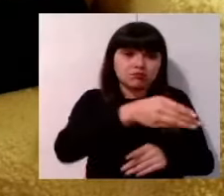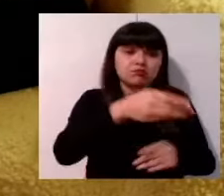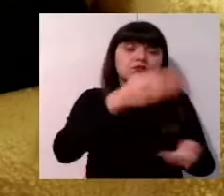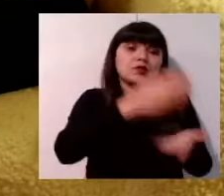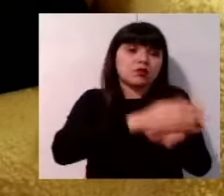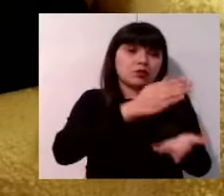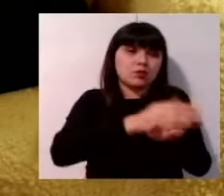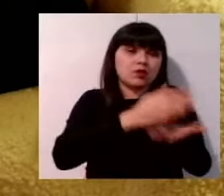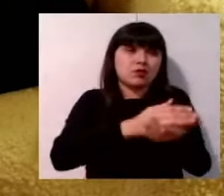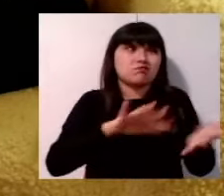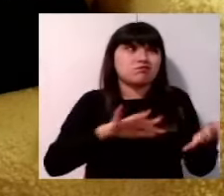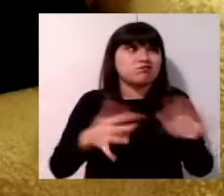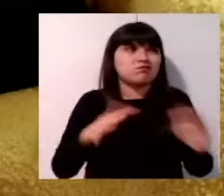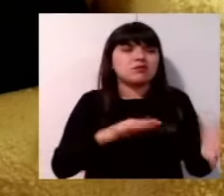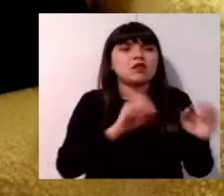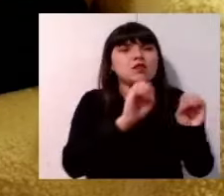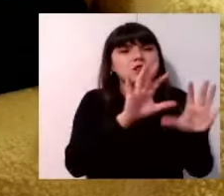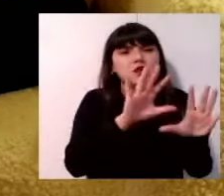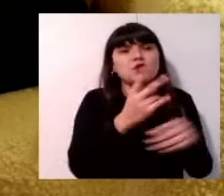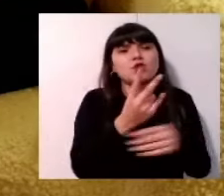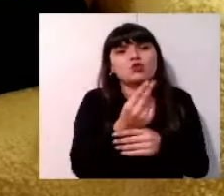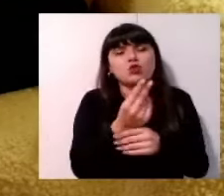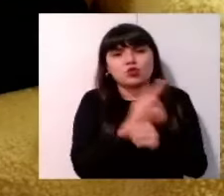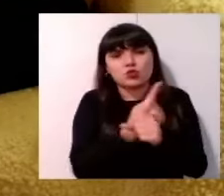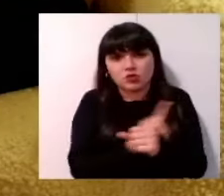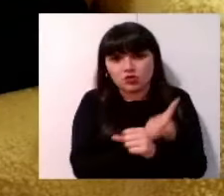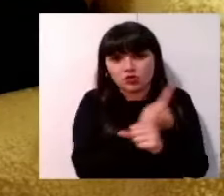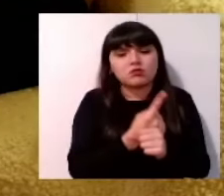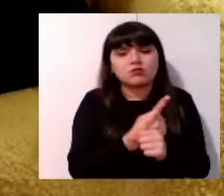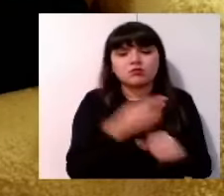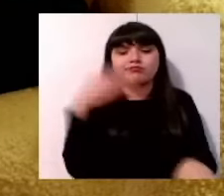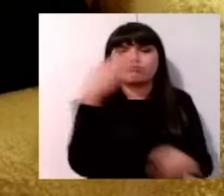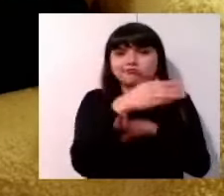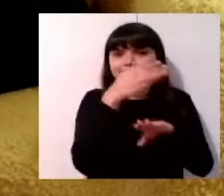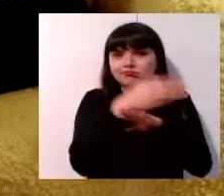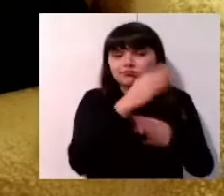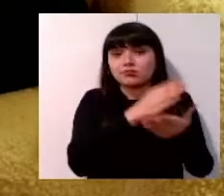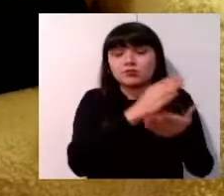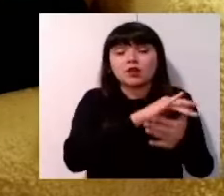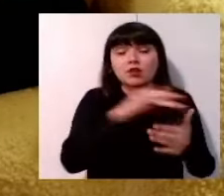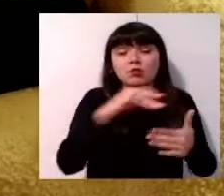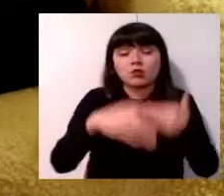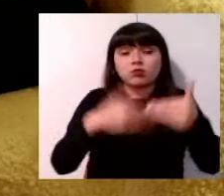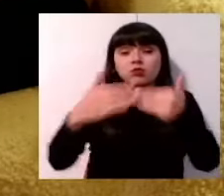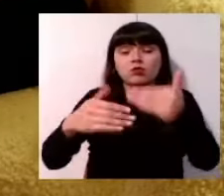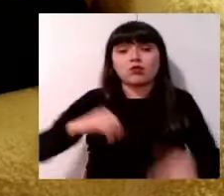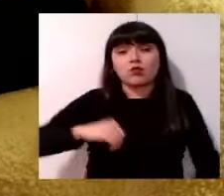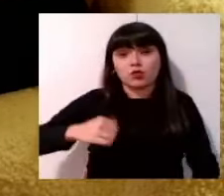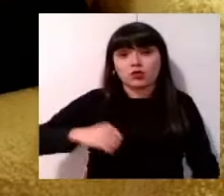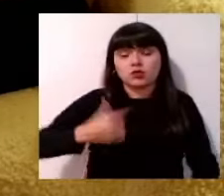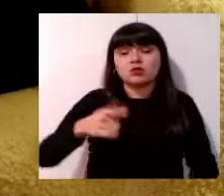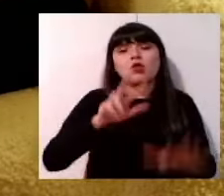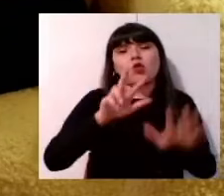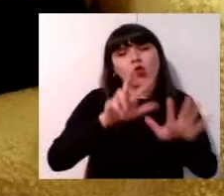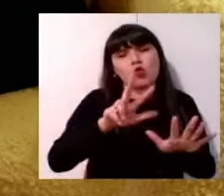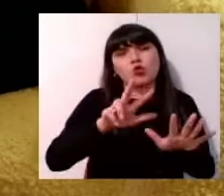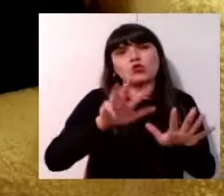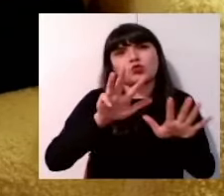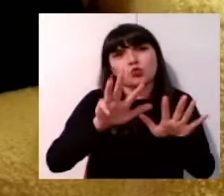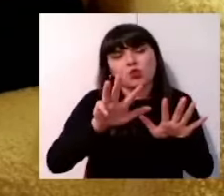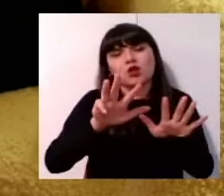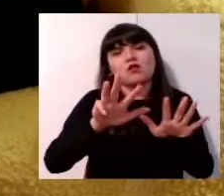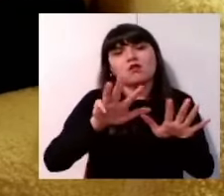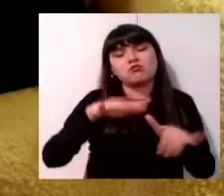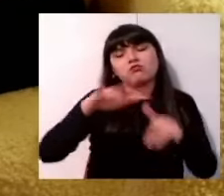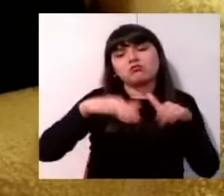12 horas en promedio, y ya cuando ya van acercándose a la adolescencia, 8, 9, algunos un poquito más, o a veces incluso